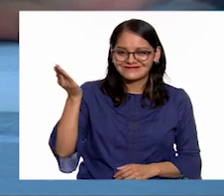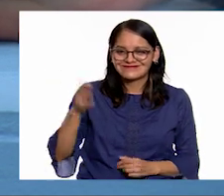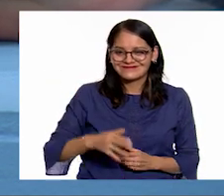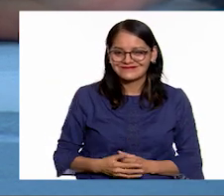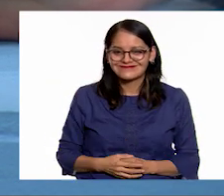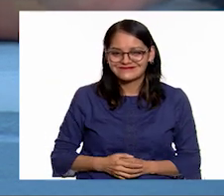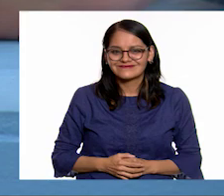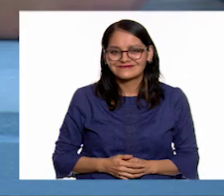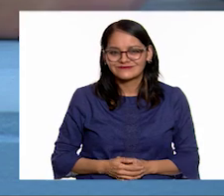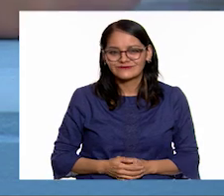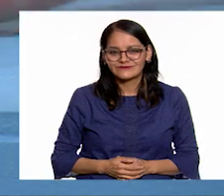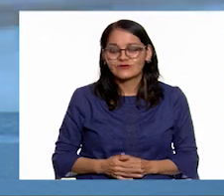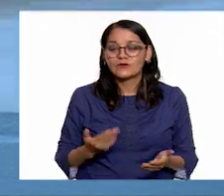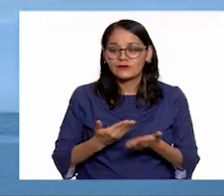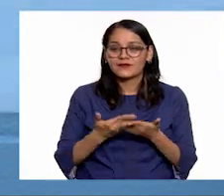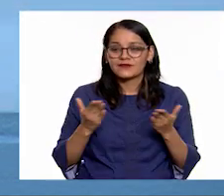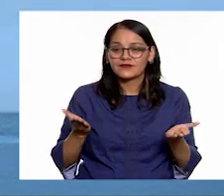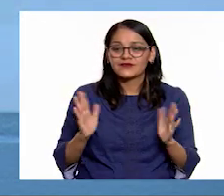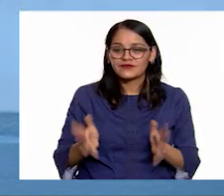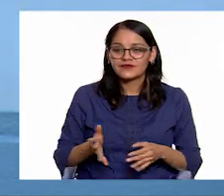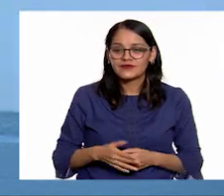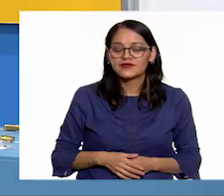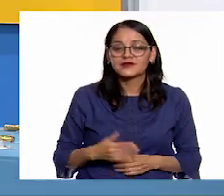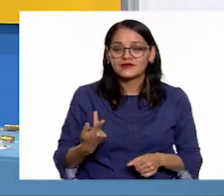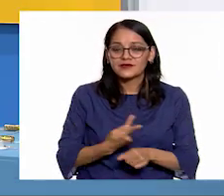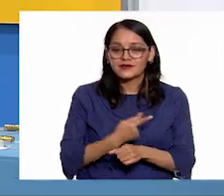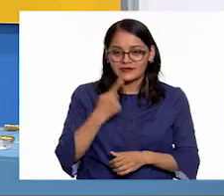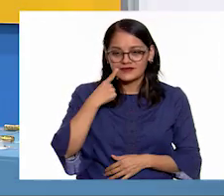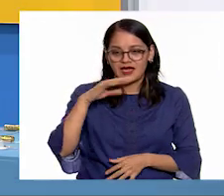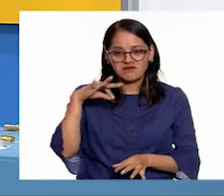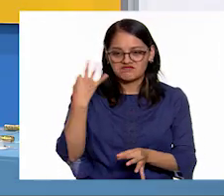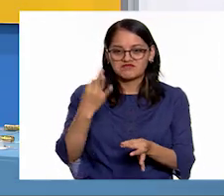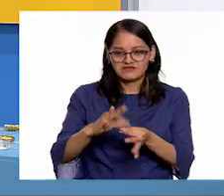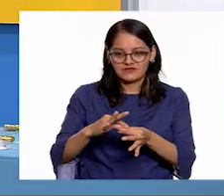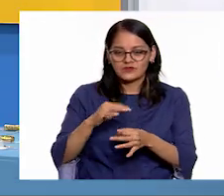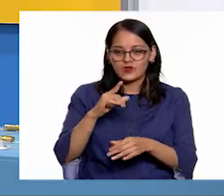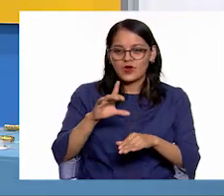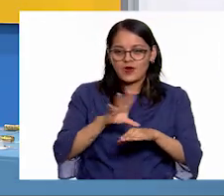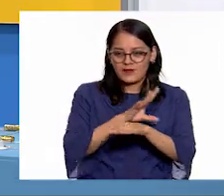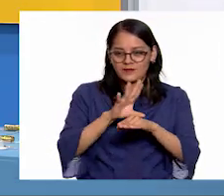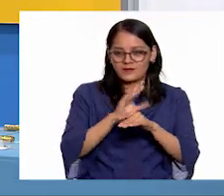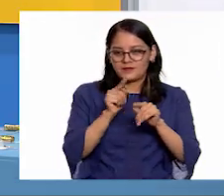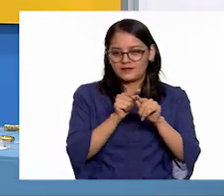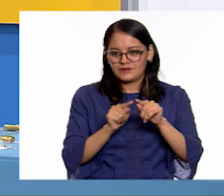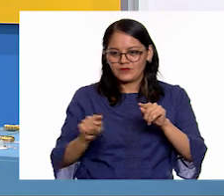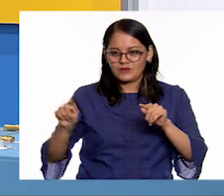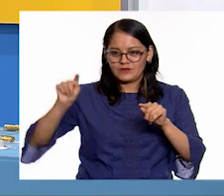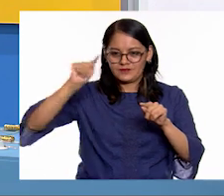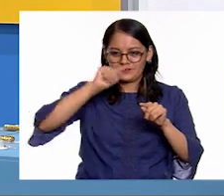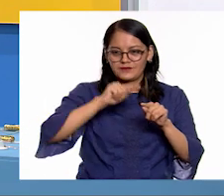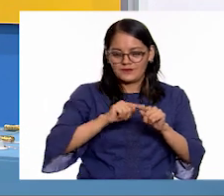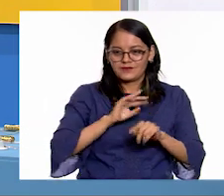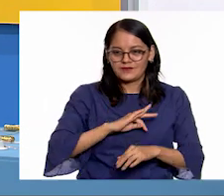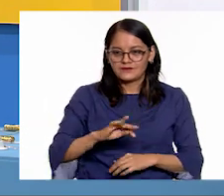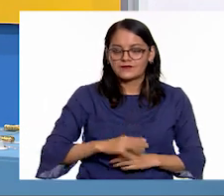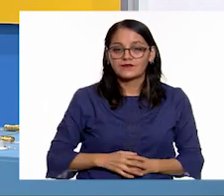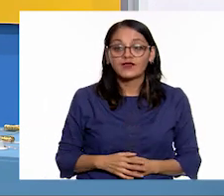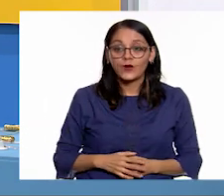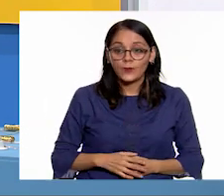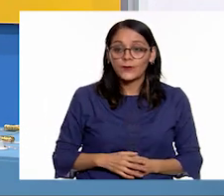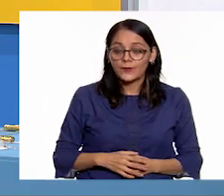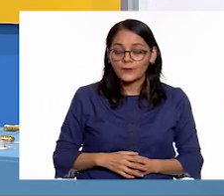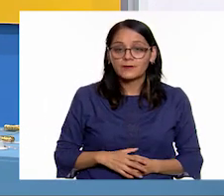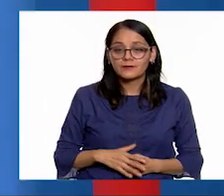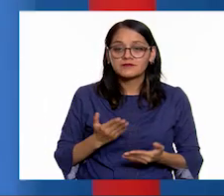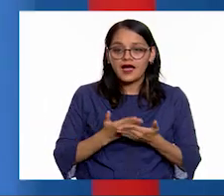bien. Ahora, pues ya quedó listo nuestro interruptor, nuestro circuito eléctrico. Wow. Ahora me